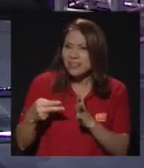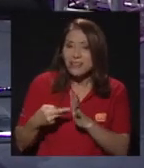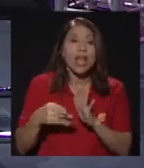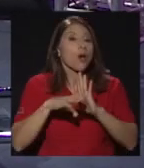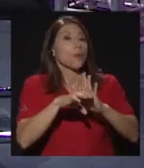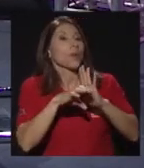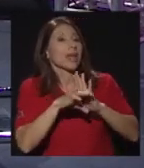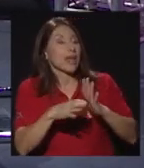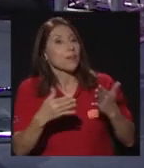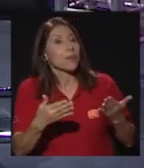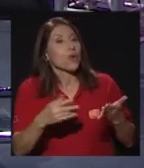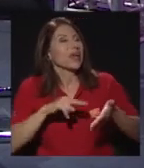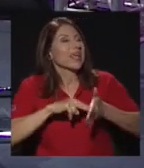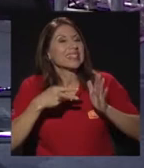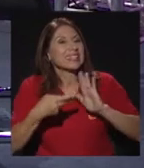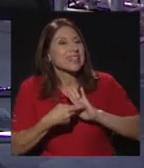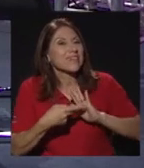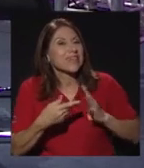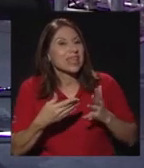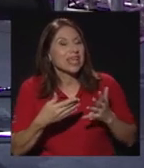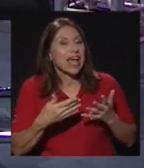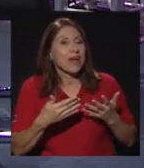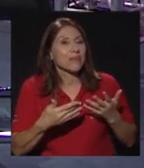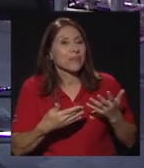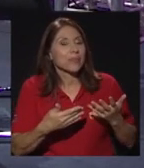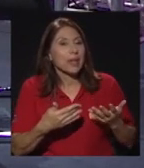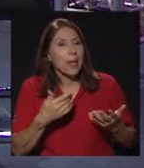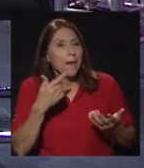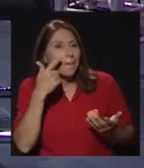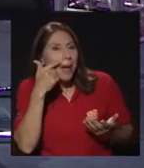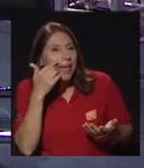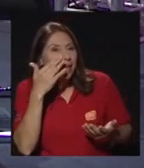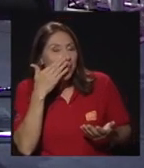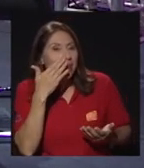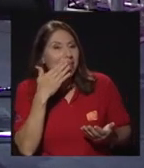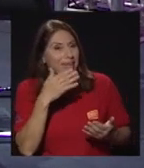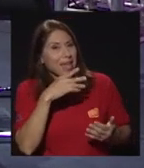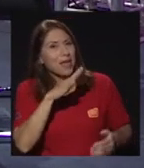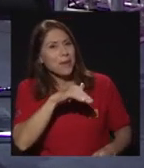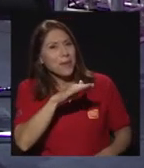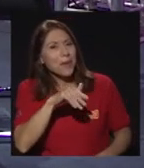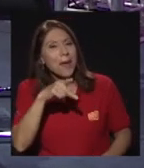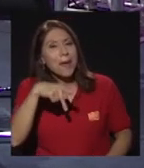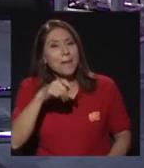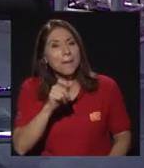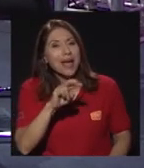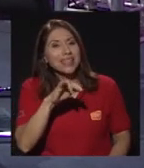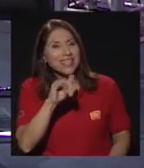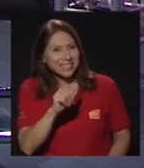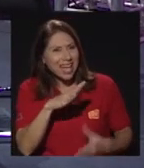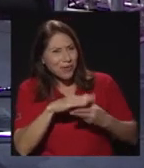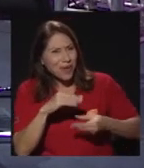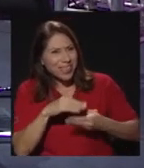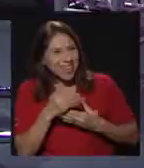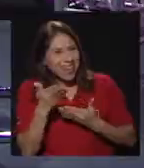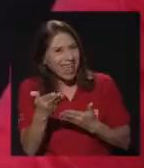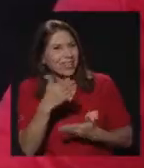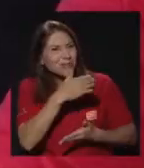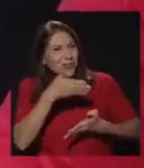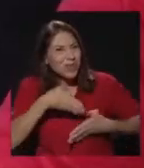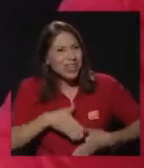ejemplo, para Ismael? Patricia, cuéntele qué bella la imagen que nos dijo su